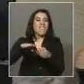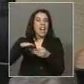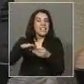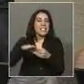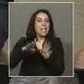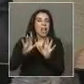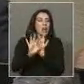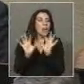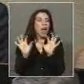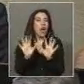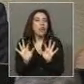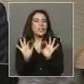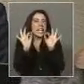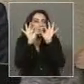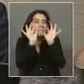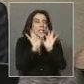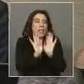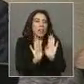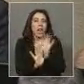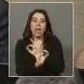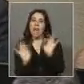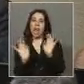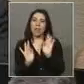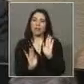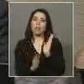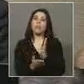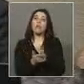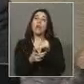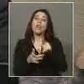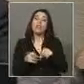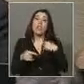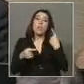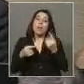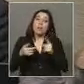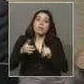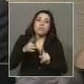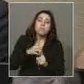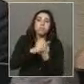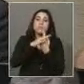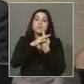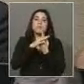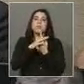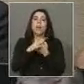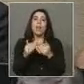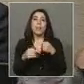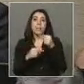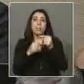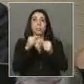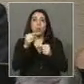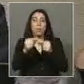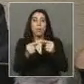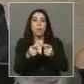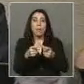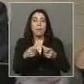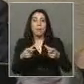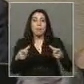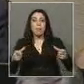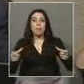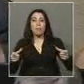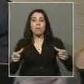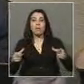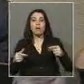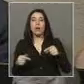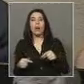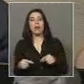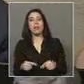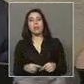excepcionalidad en estos casos porque esto va a derivar progresivamente en una situación como la que hemos descrito. Por